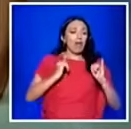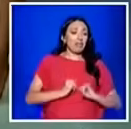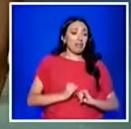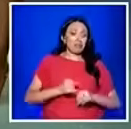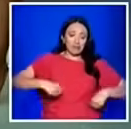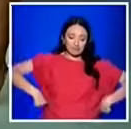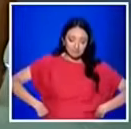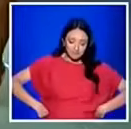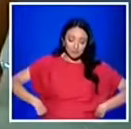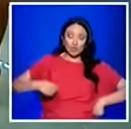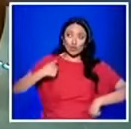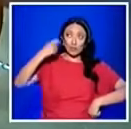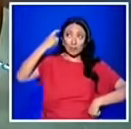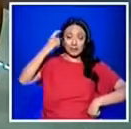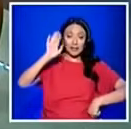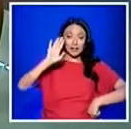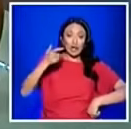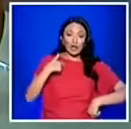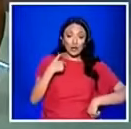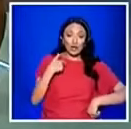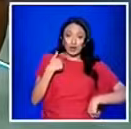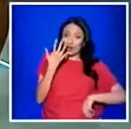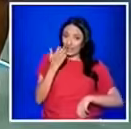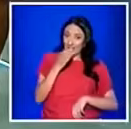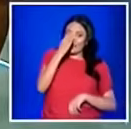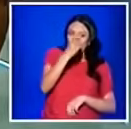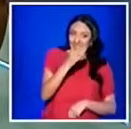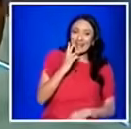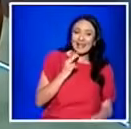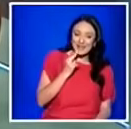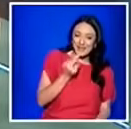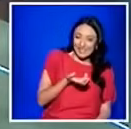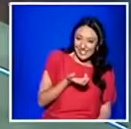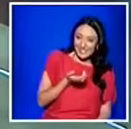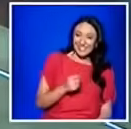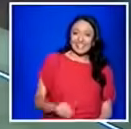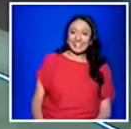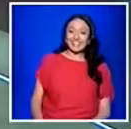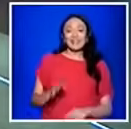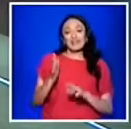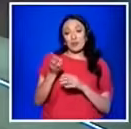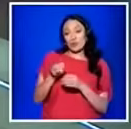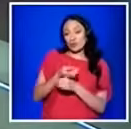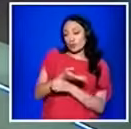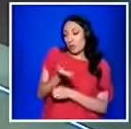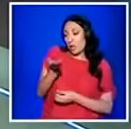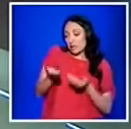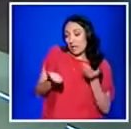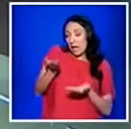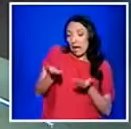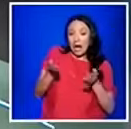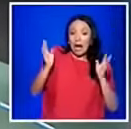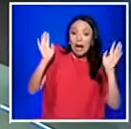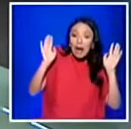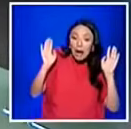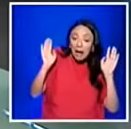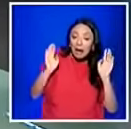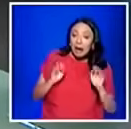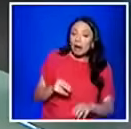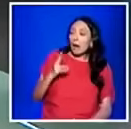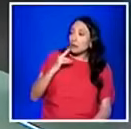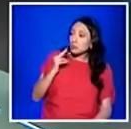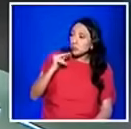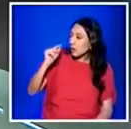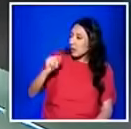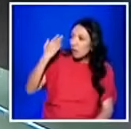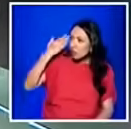buscar otra opción, pero yo puedo ir al dulce. Así es. Pero bueno, también hay varias opciones, capaz y, no sé, sin